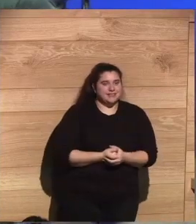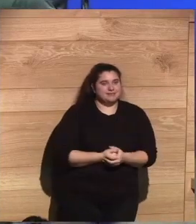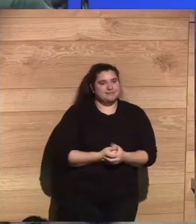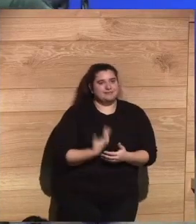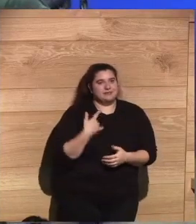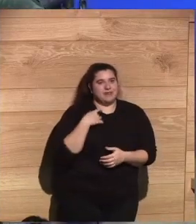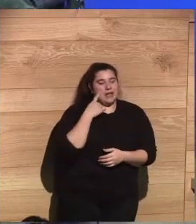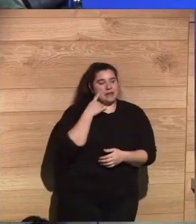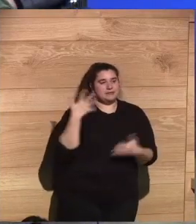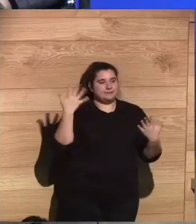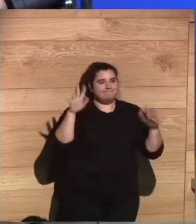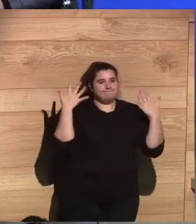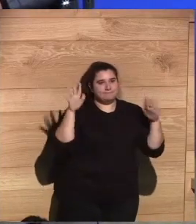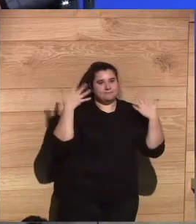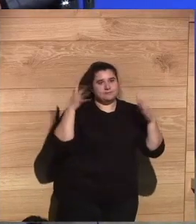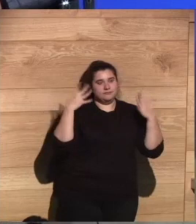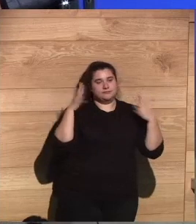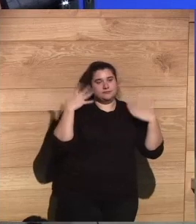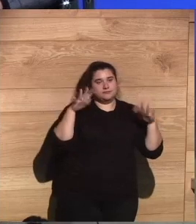De todas formas,